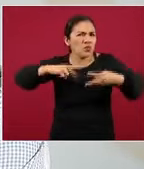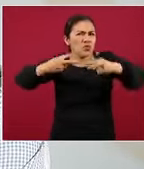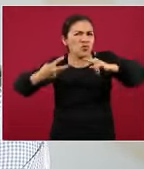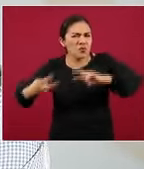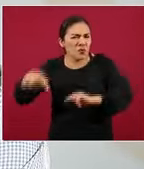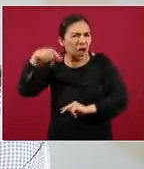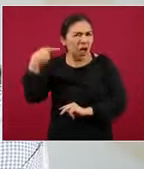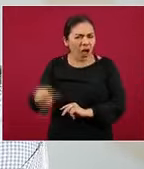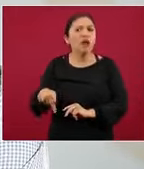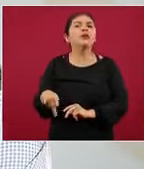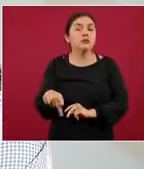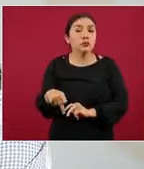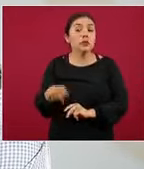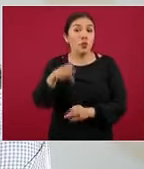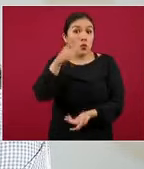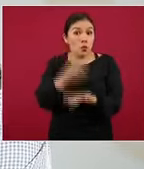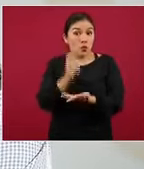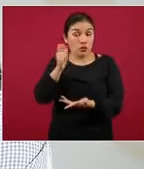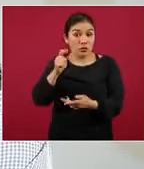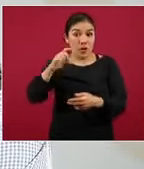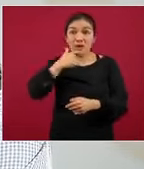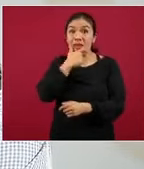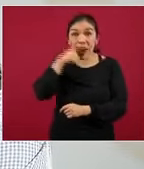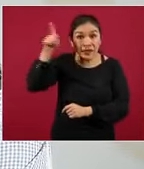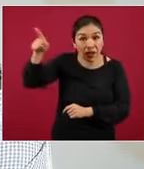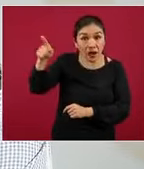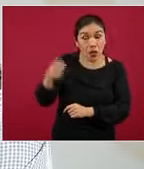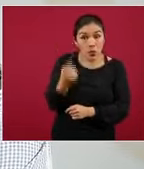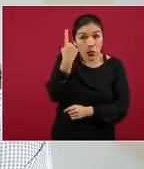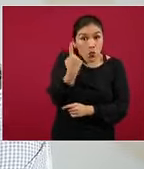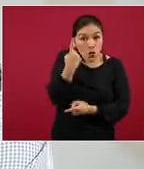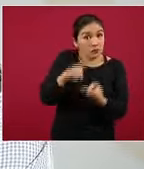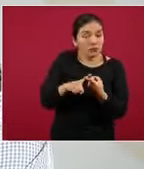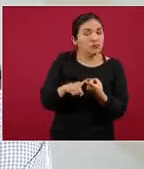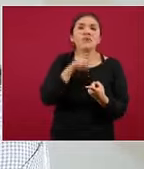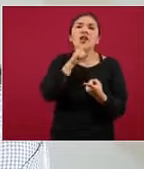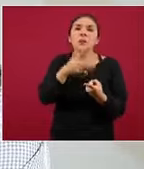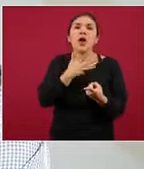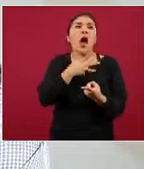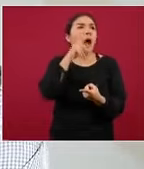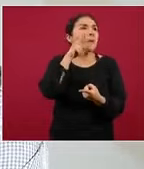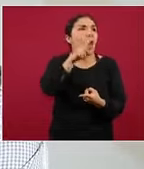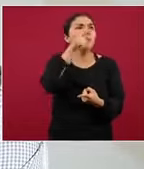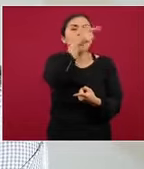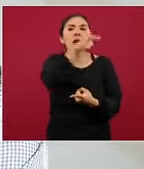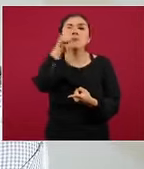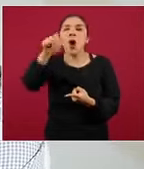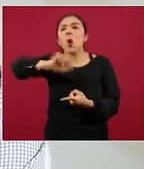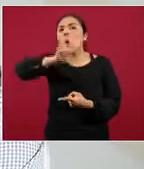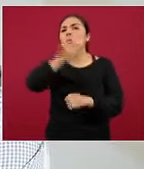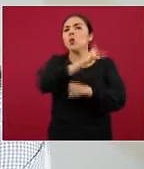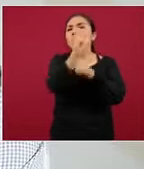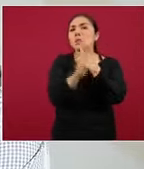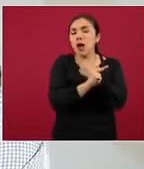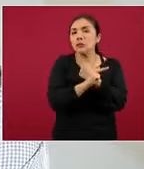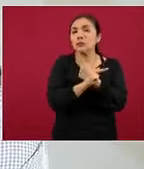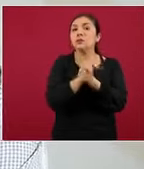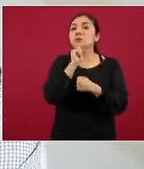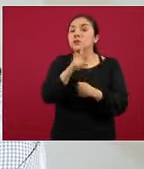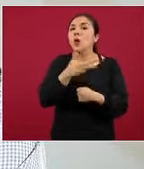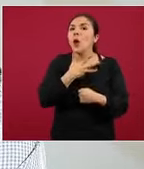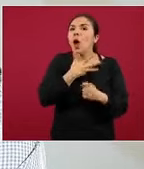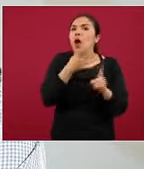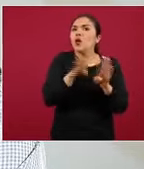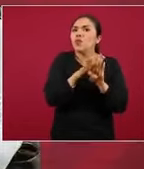en ella, no solamente sea el Reino Unido en donde se han identificado, sino también ya hay otros países en donde la